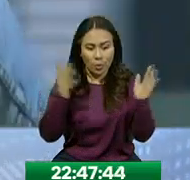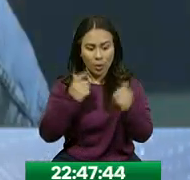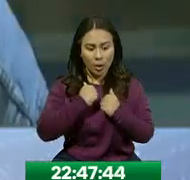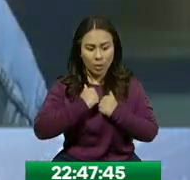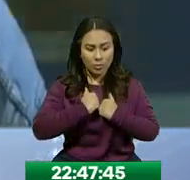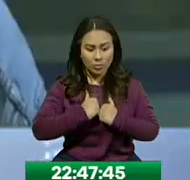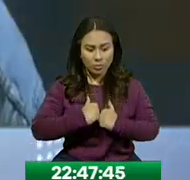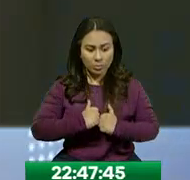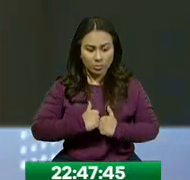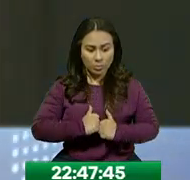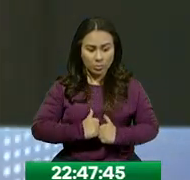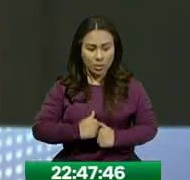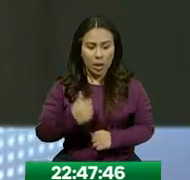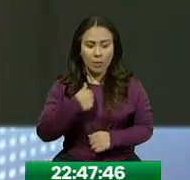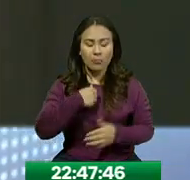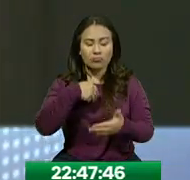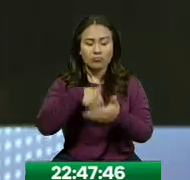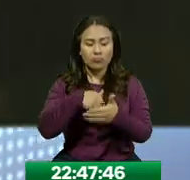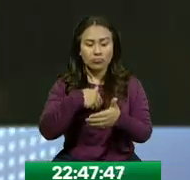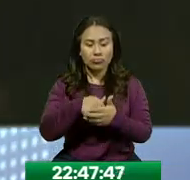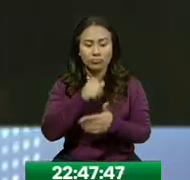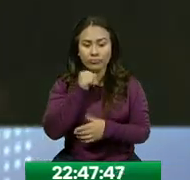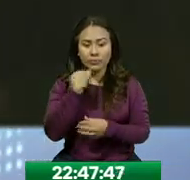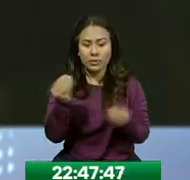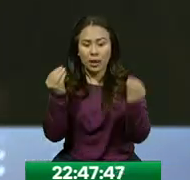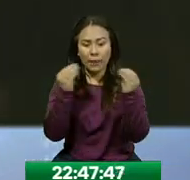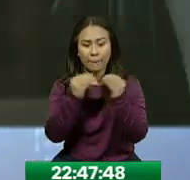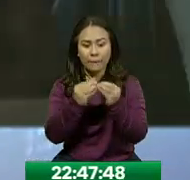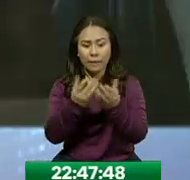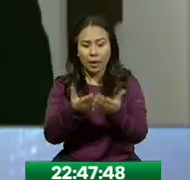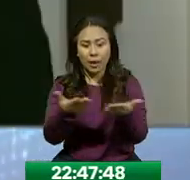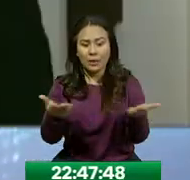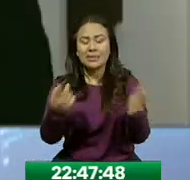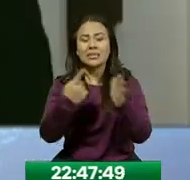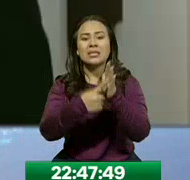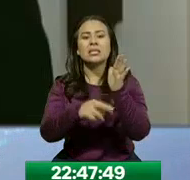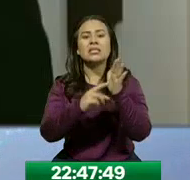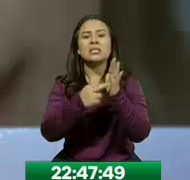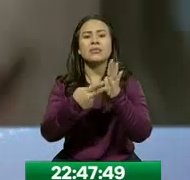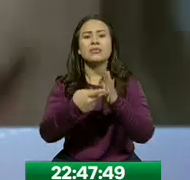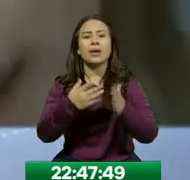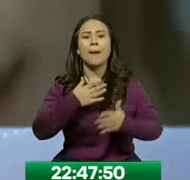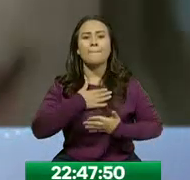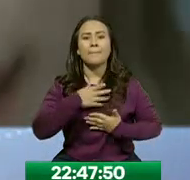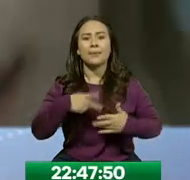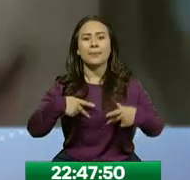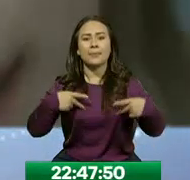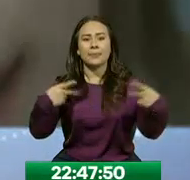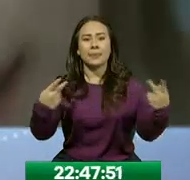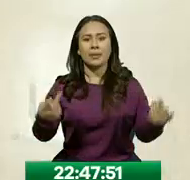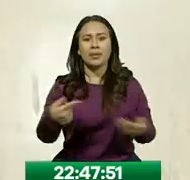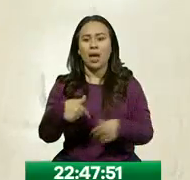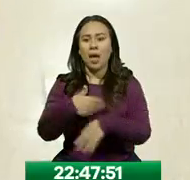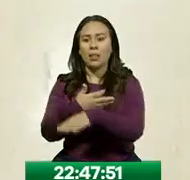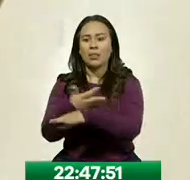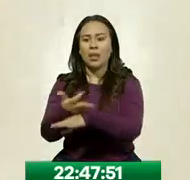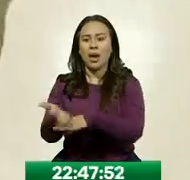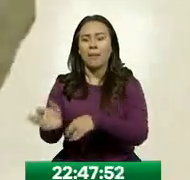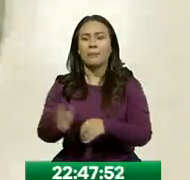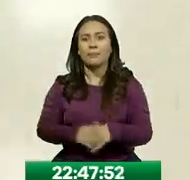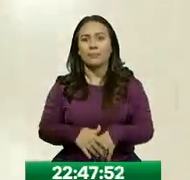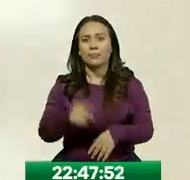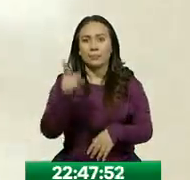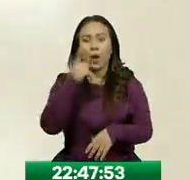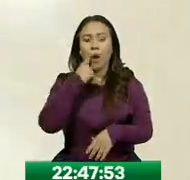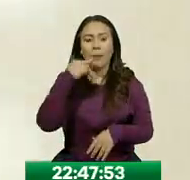no he logrado lo que he querido, ¿cuál es el significado de mi vida? ¿De qué me ha valido todo este año? Martín